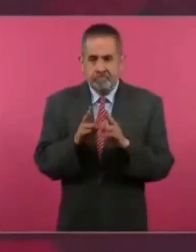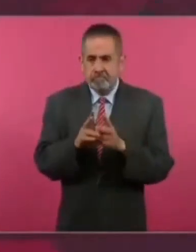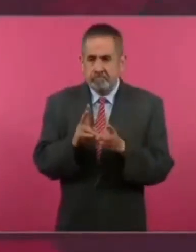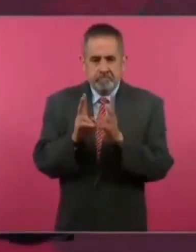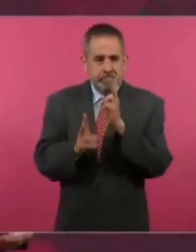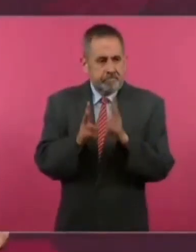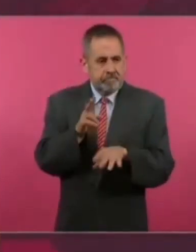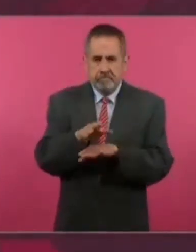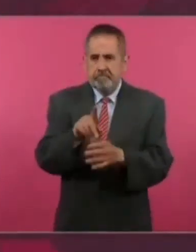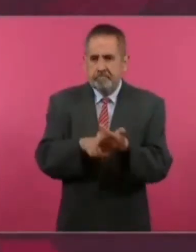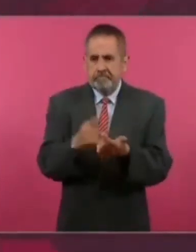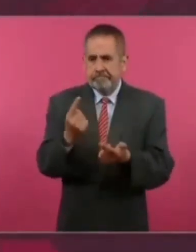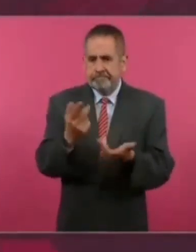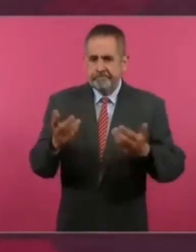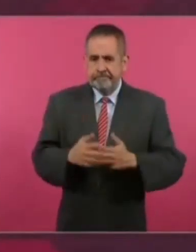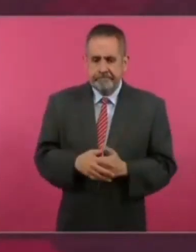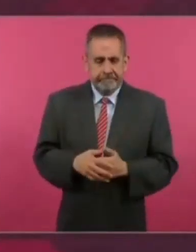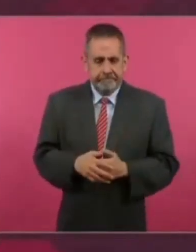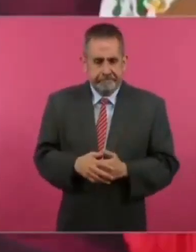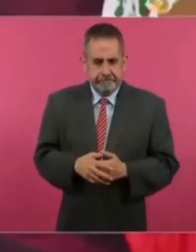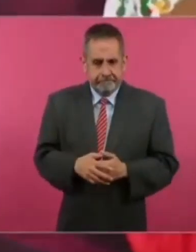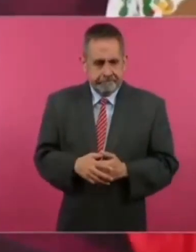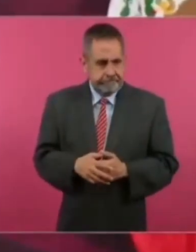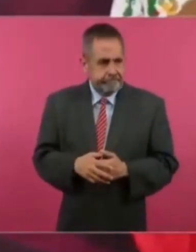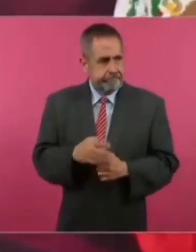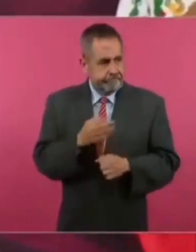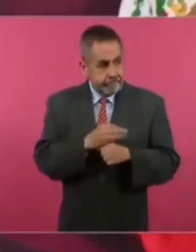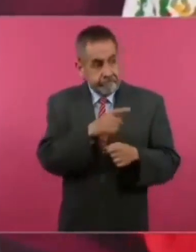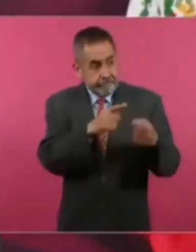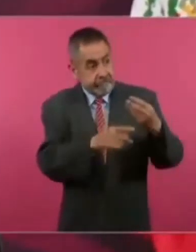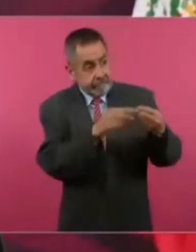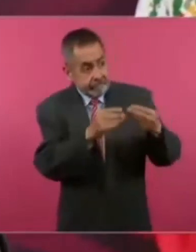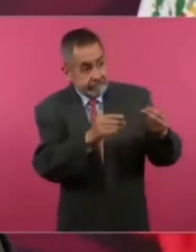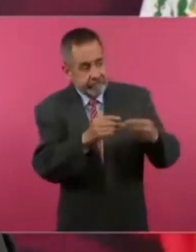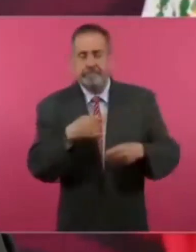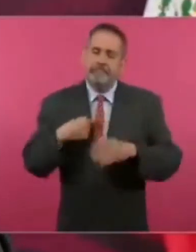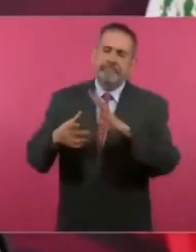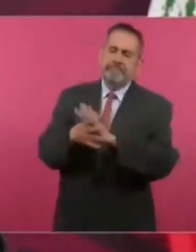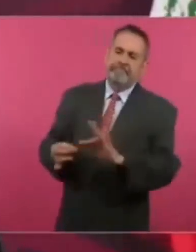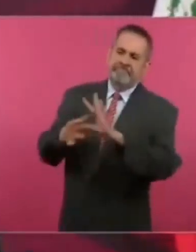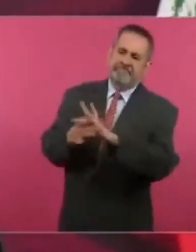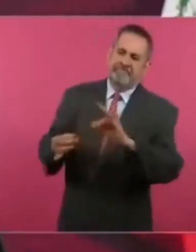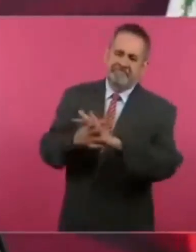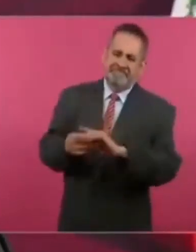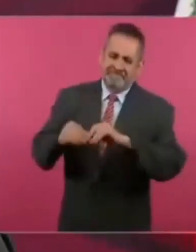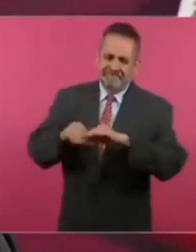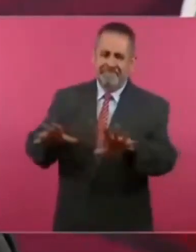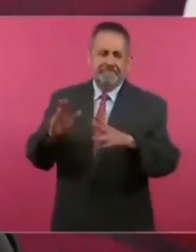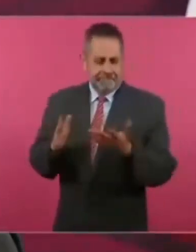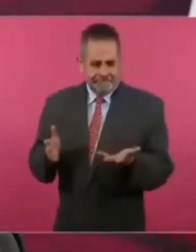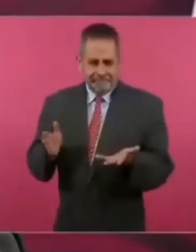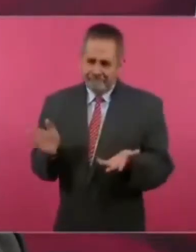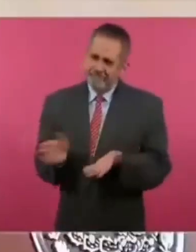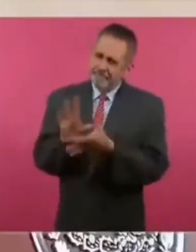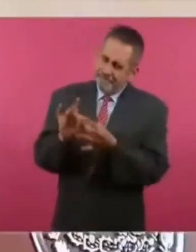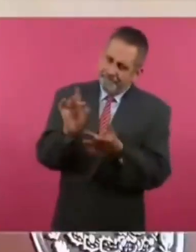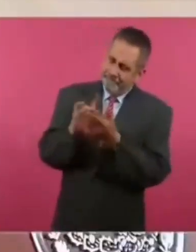hablar? ¿De qué estaríamos hablando? No podríamos, ¿no?